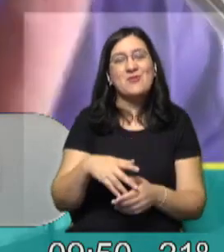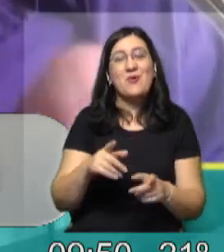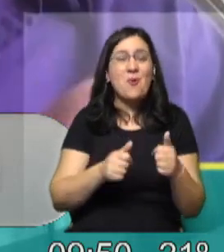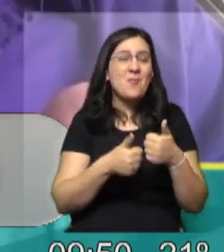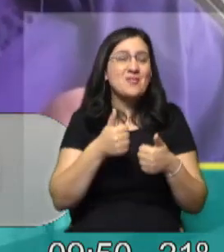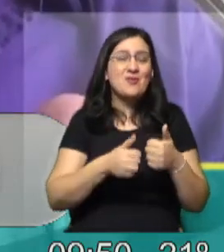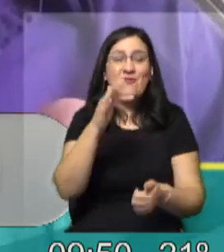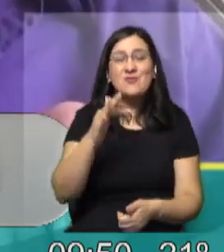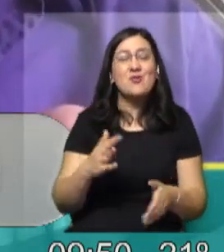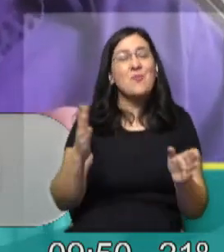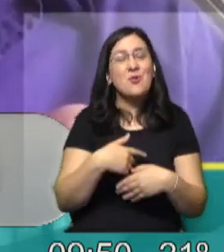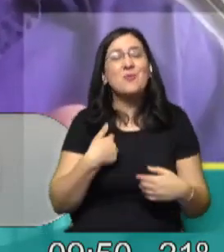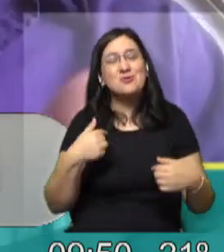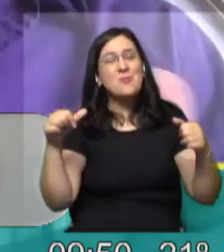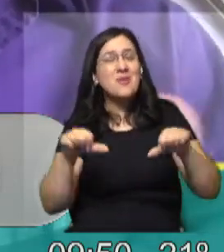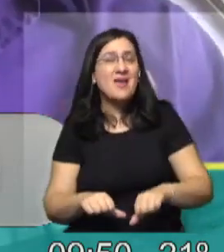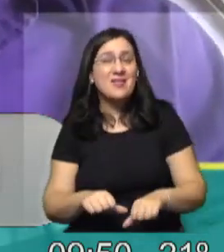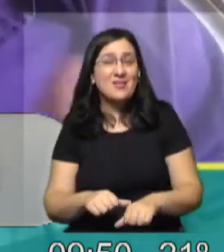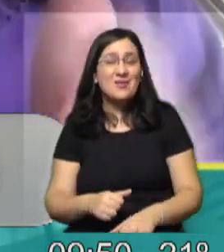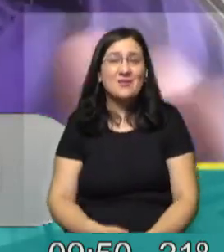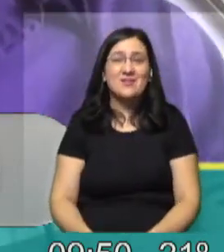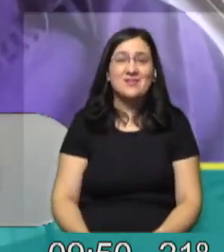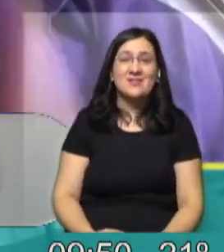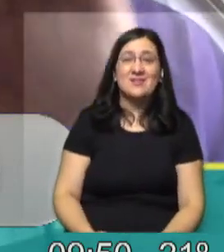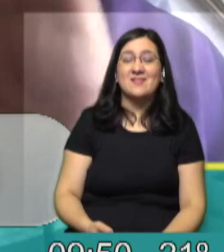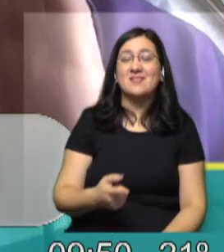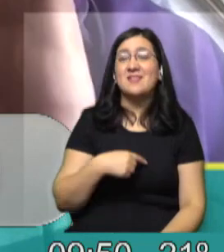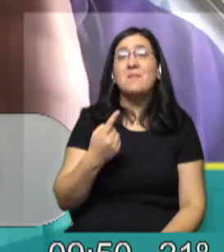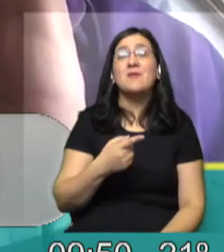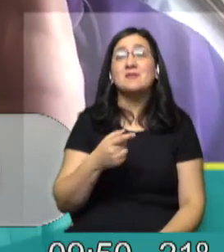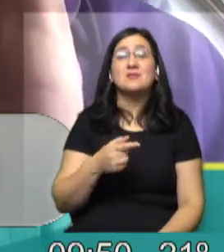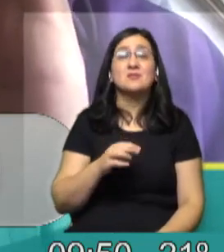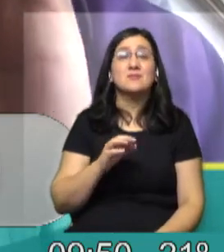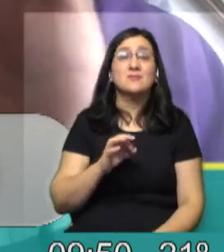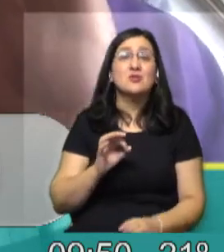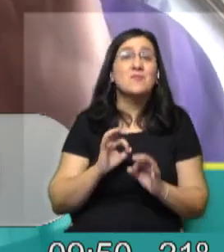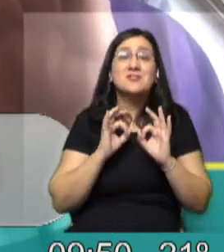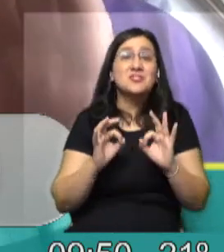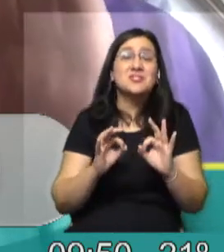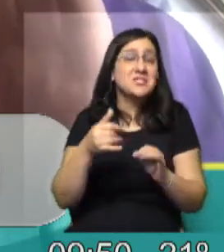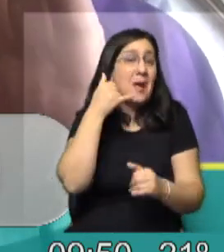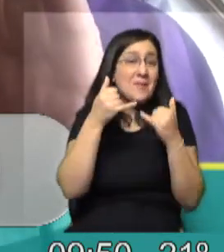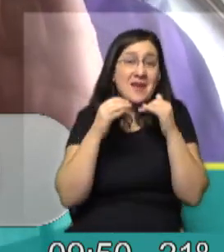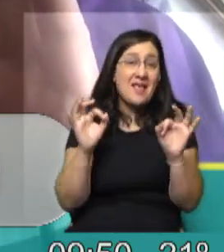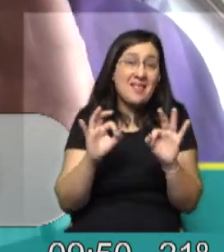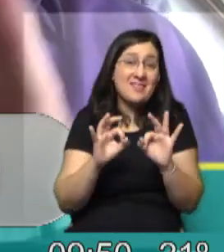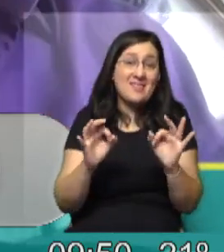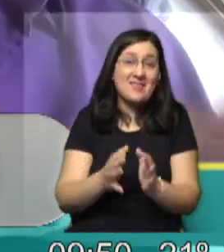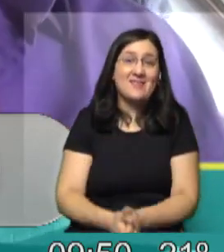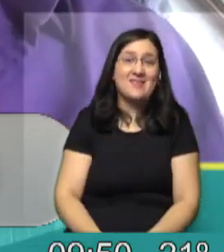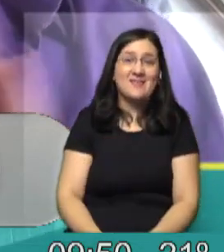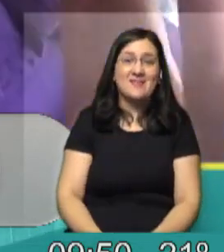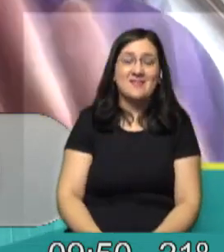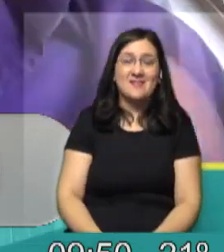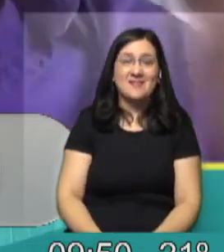voy a perder como en la guerra ya después lo mío va a quedar o sea No llego ni al 15 del mes como decía Kino llega el 16 del mes y me